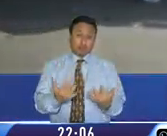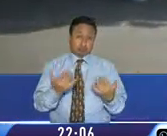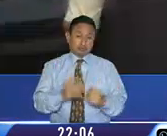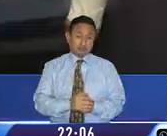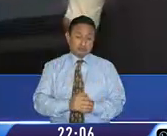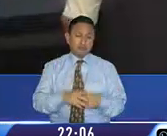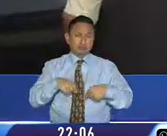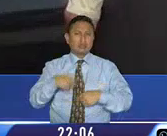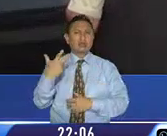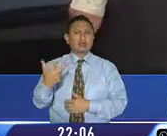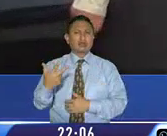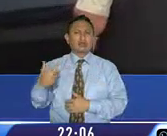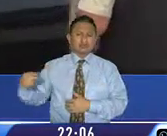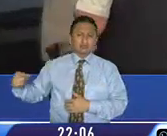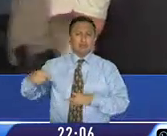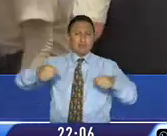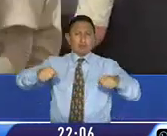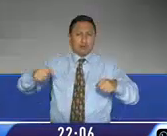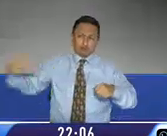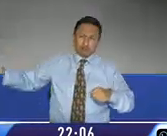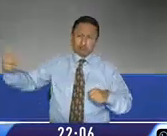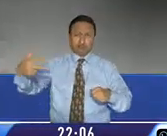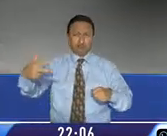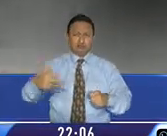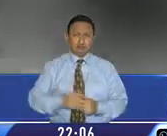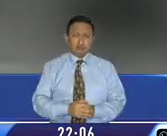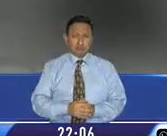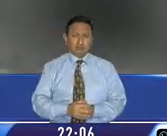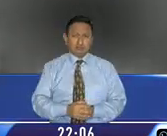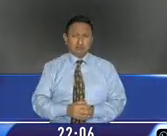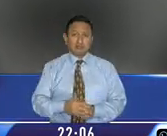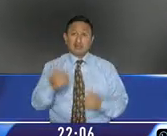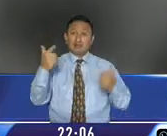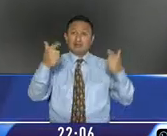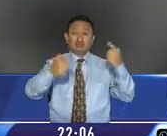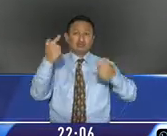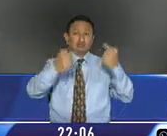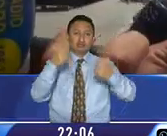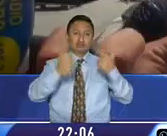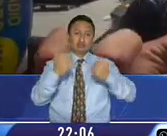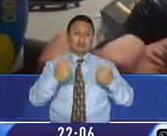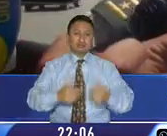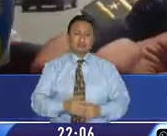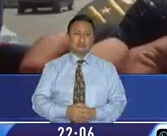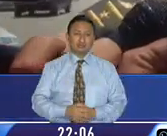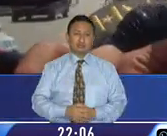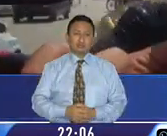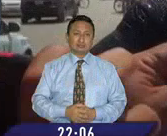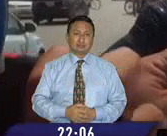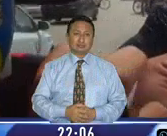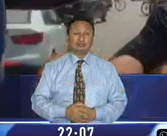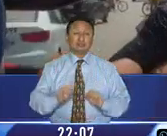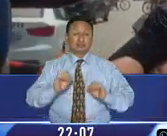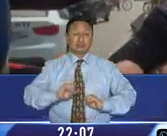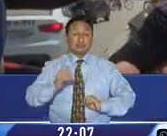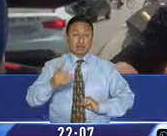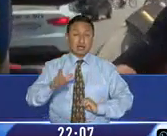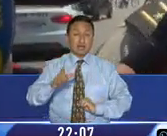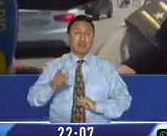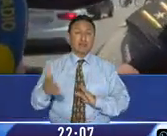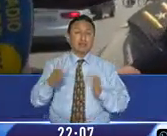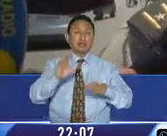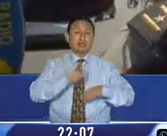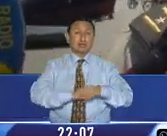sujetos en una motocicleta aparecieron y descargaron una ráfaga de disparos. Se trata de una muerte posible en selectiva. Se trata de una pareja